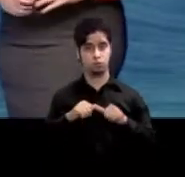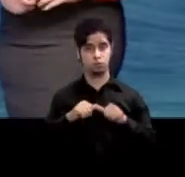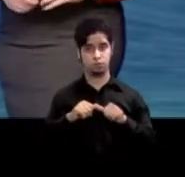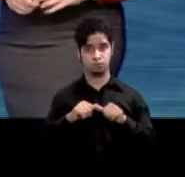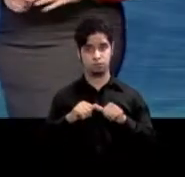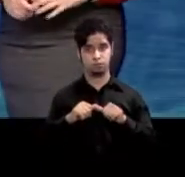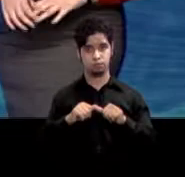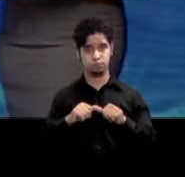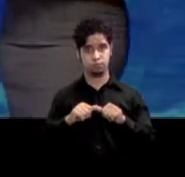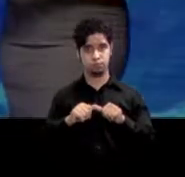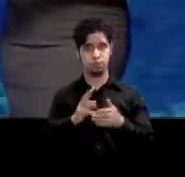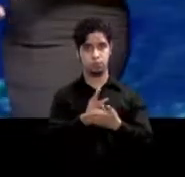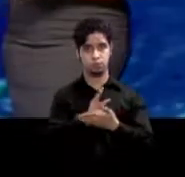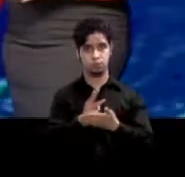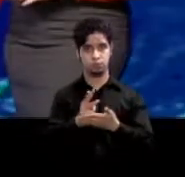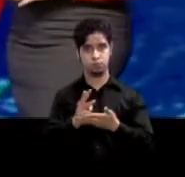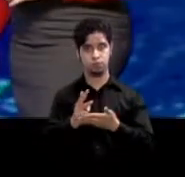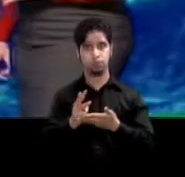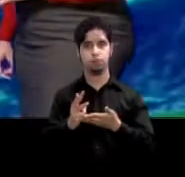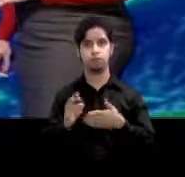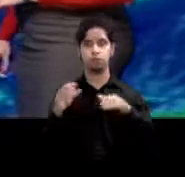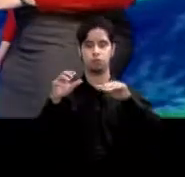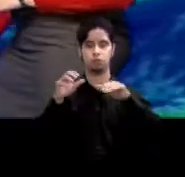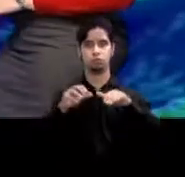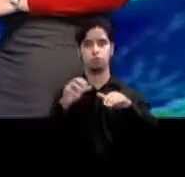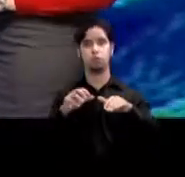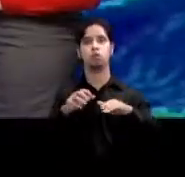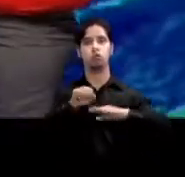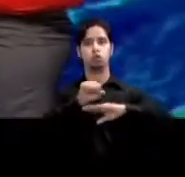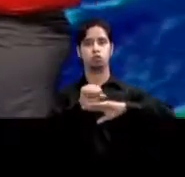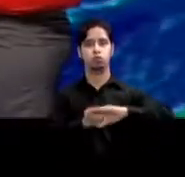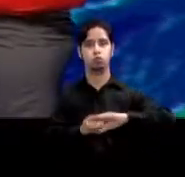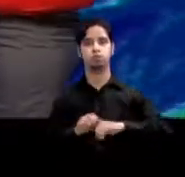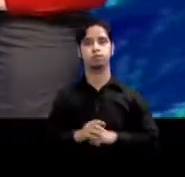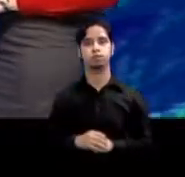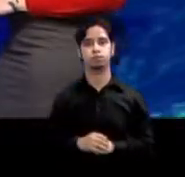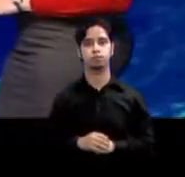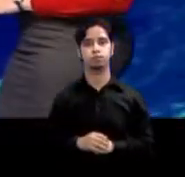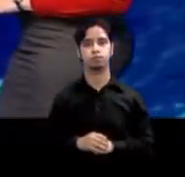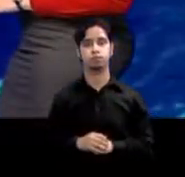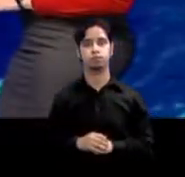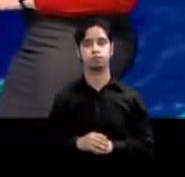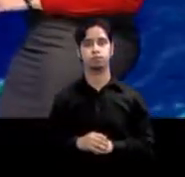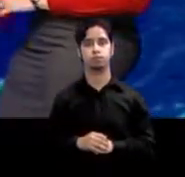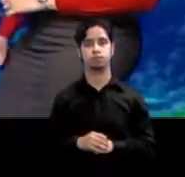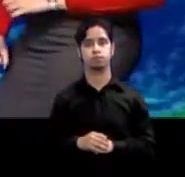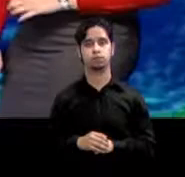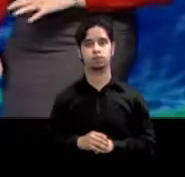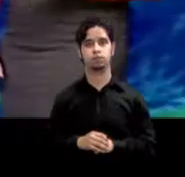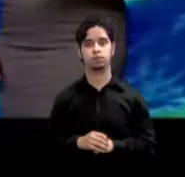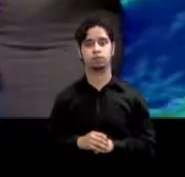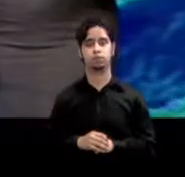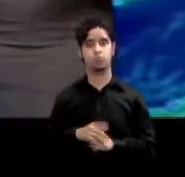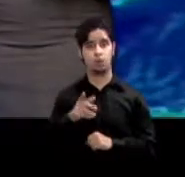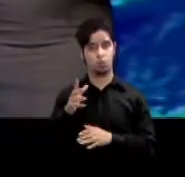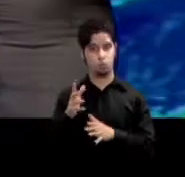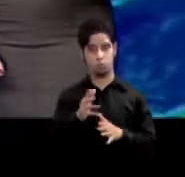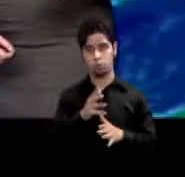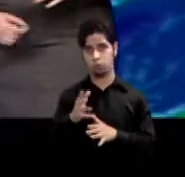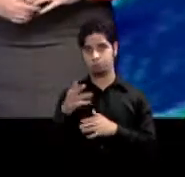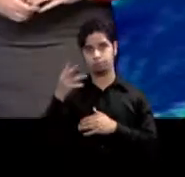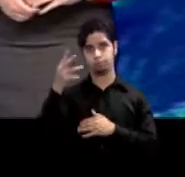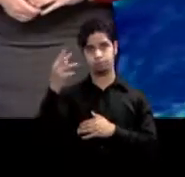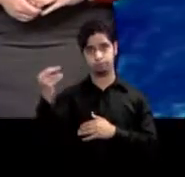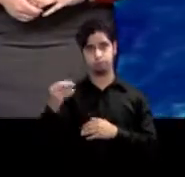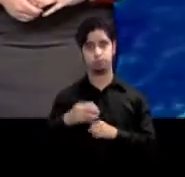de semana y eso permitirá que los aguaceros se enfoquen más hacia la zona sur. El frente frío seguirá alejándose, tendremos un leve periodo de aire seco, pero una